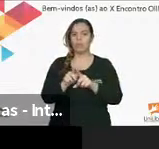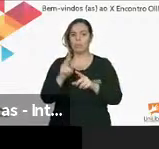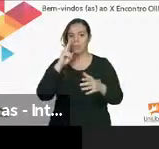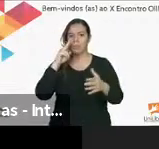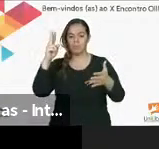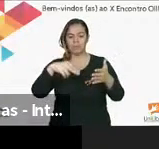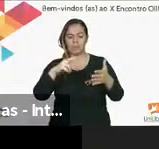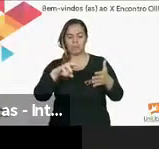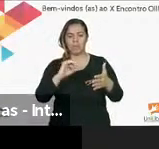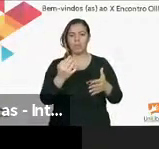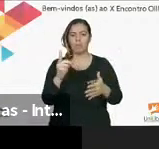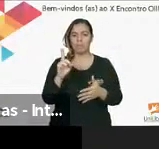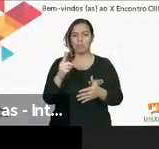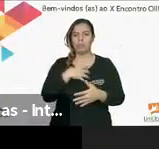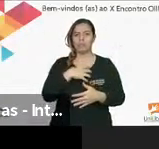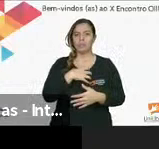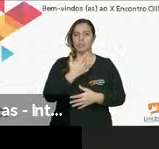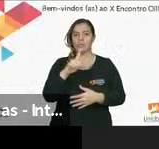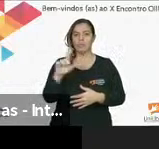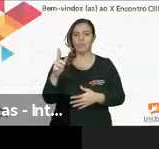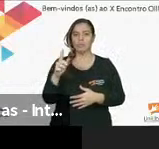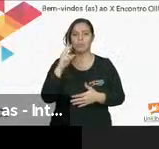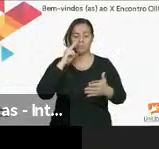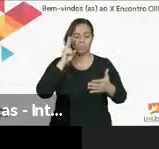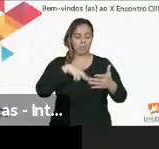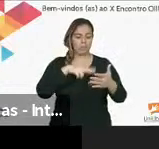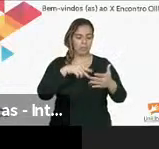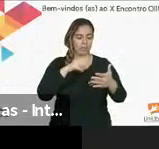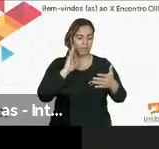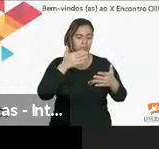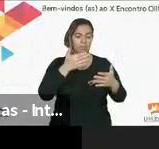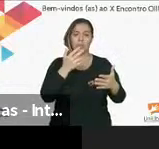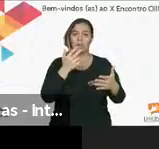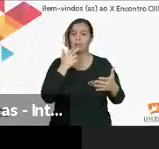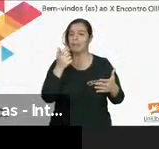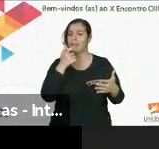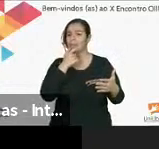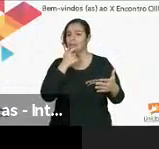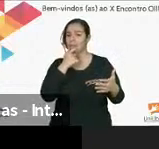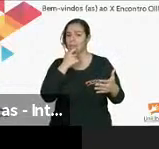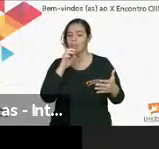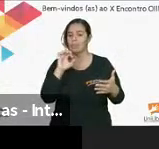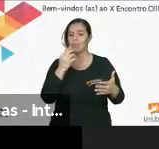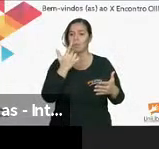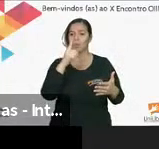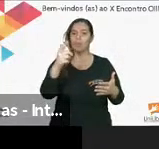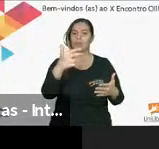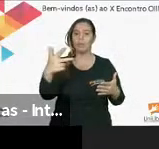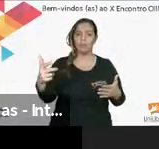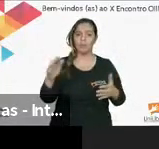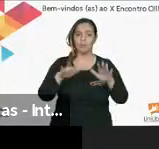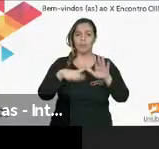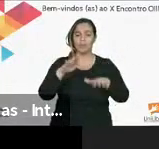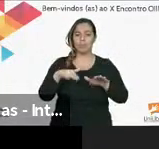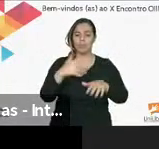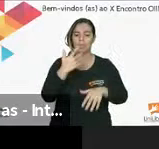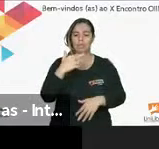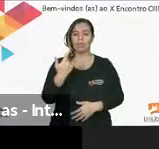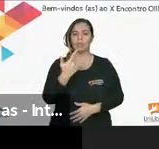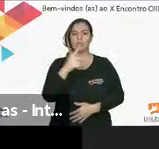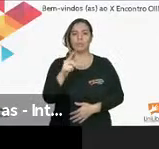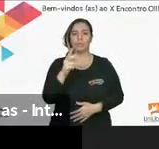leo de la otra manera, y esto si leo en castellano, porque si leo en inglés, leo otra cosa. Entonces la acción de